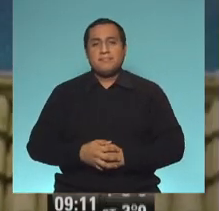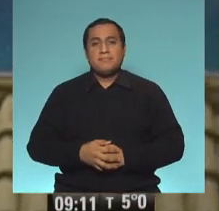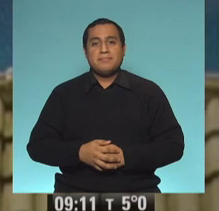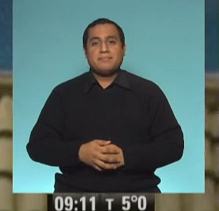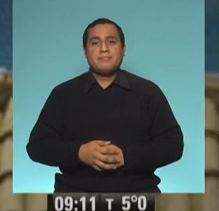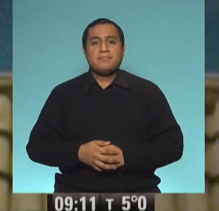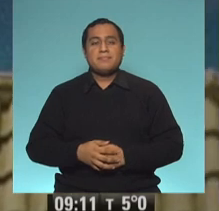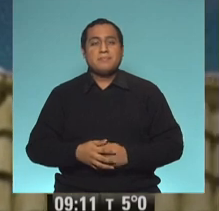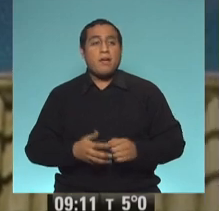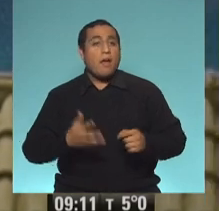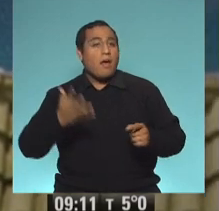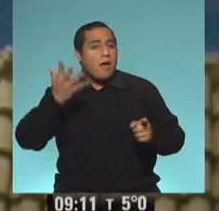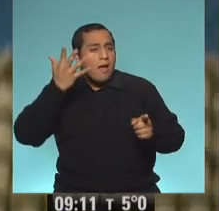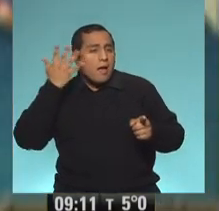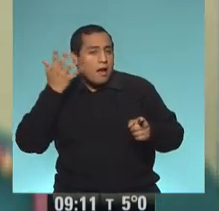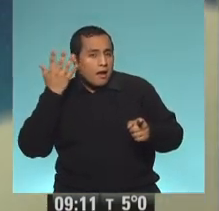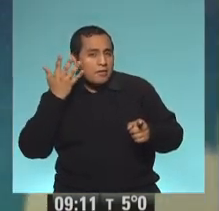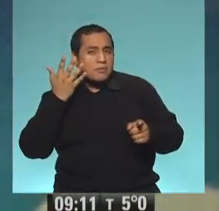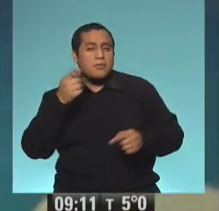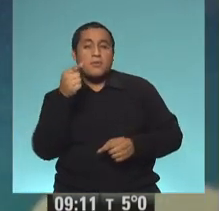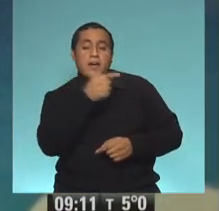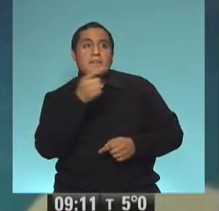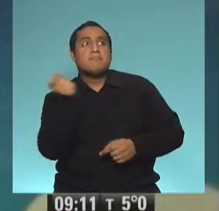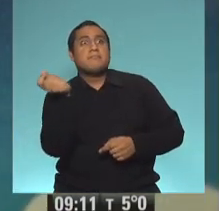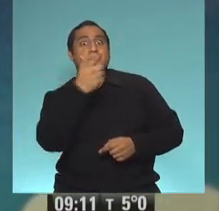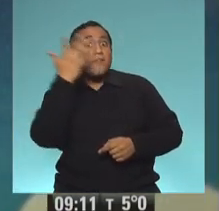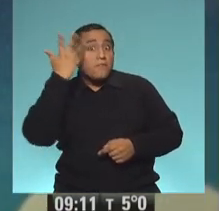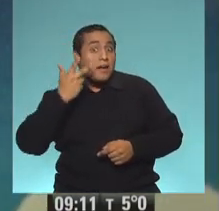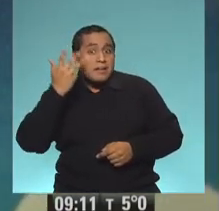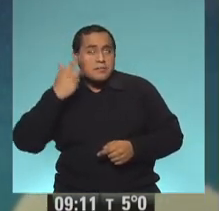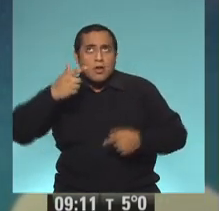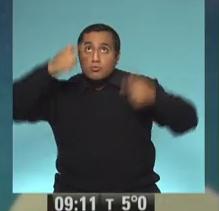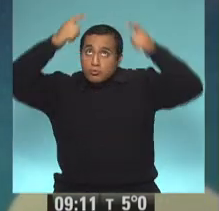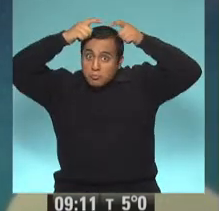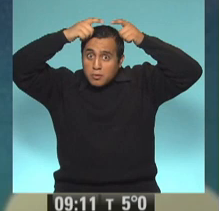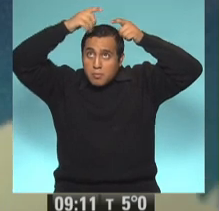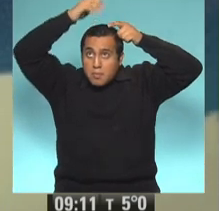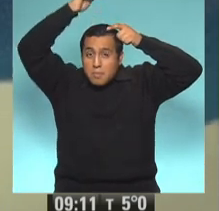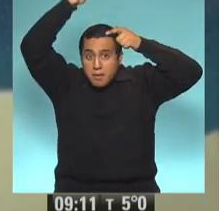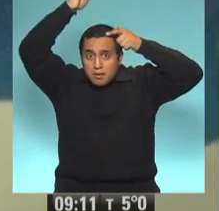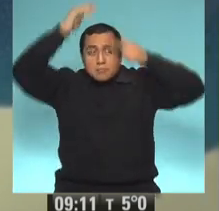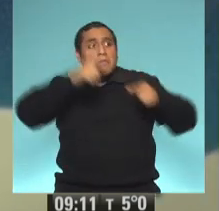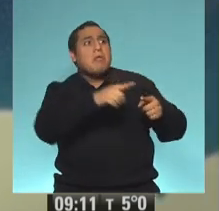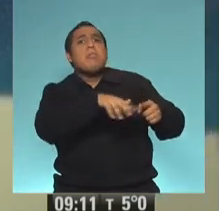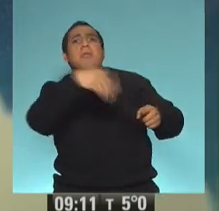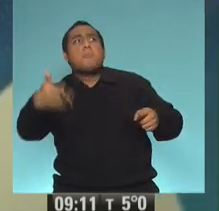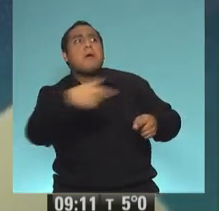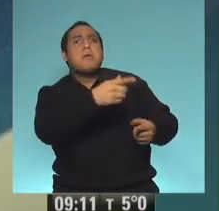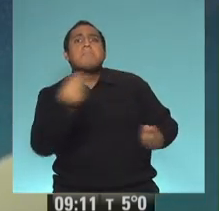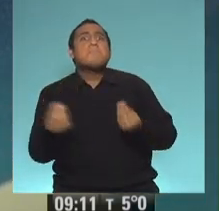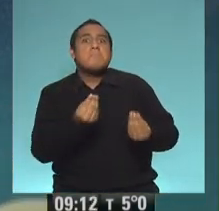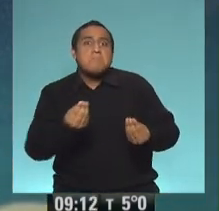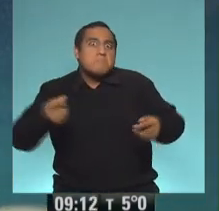francés con tanto sombre, nadie sabe qué hace después. Y